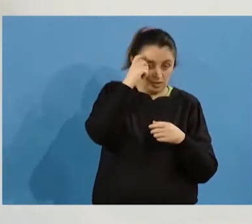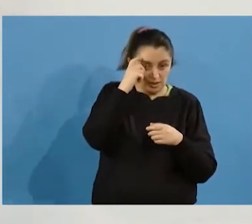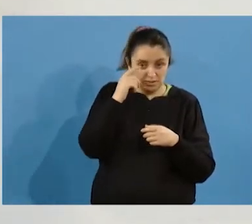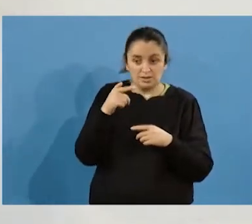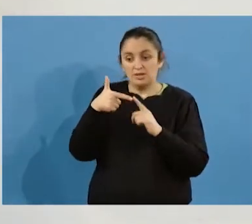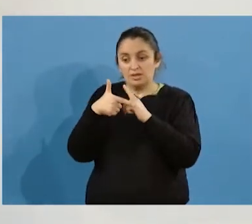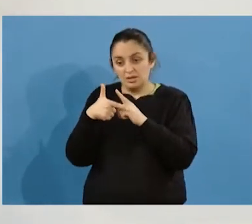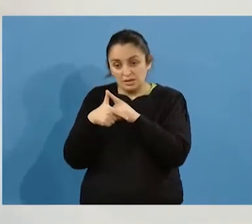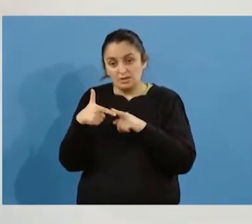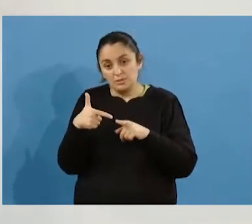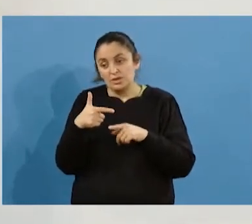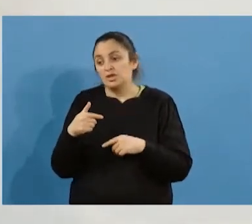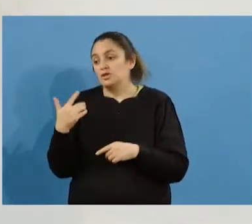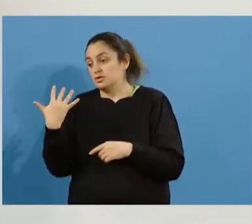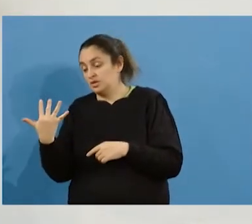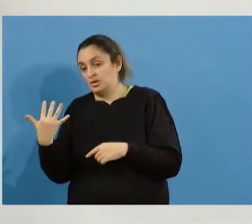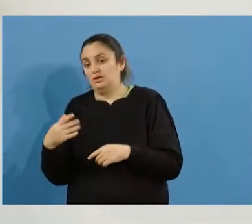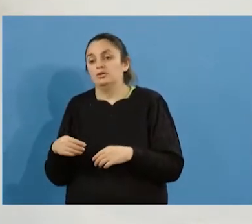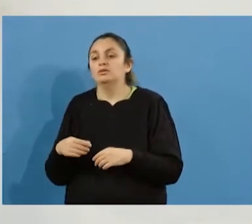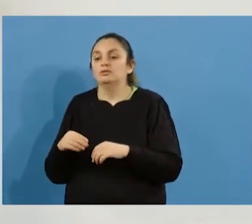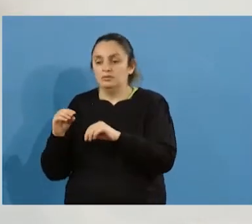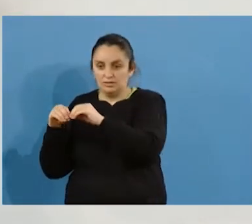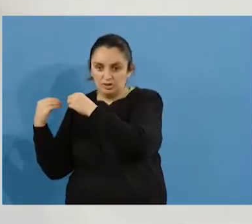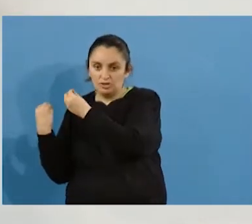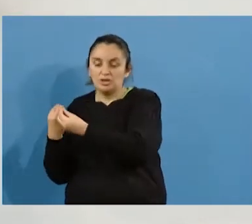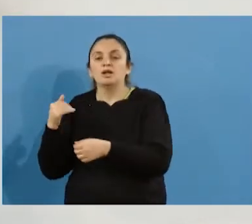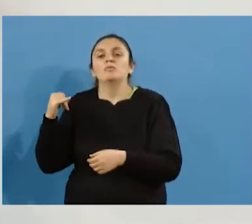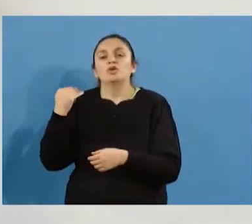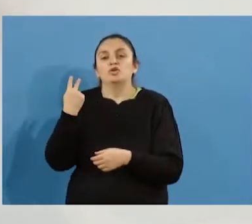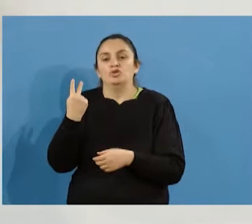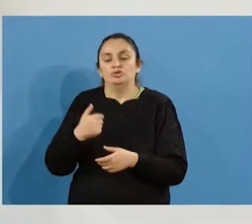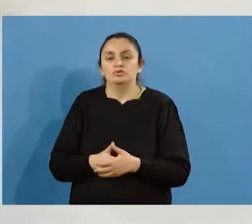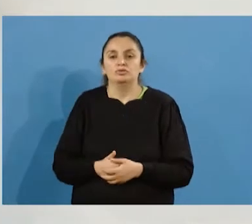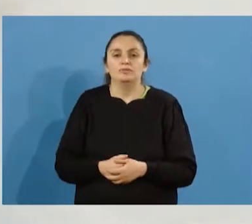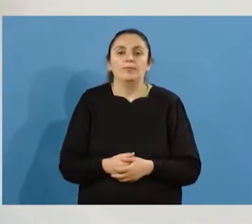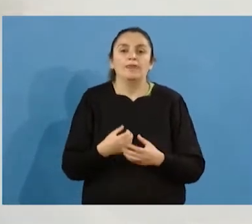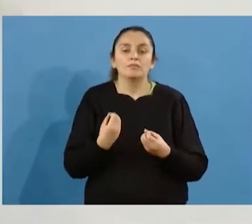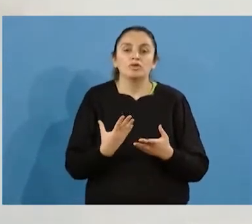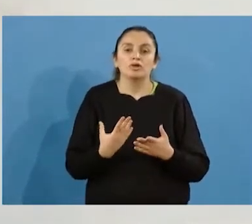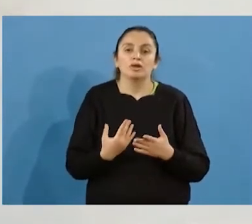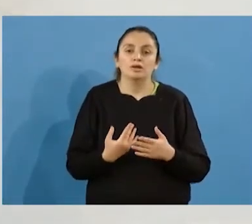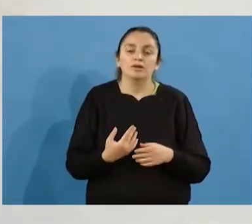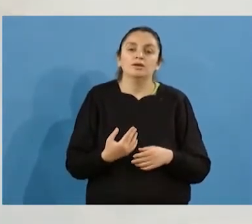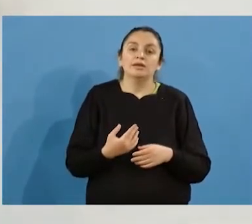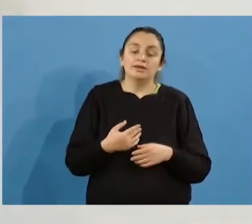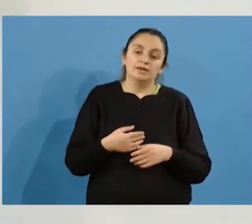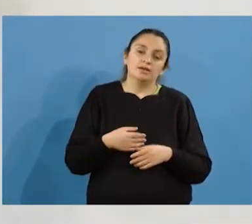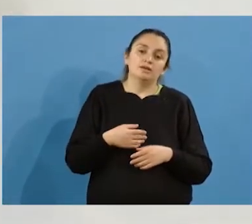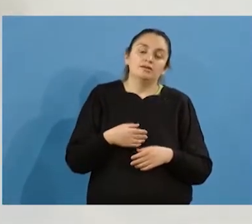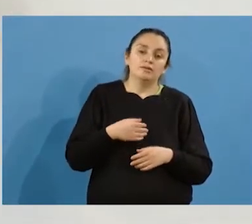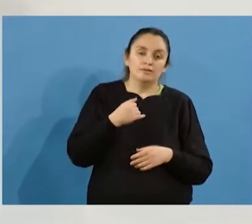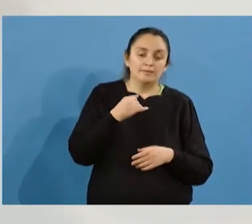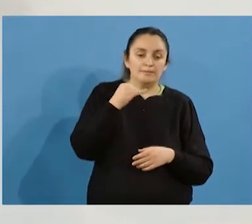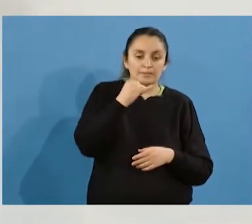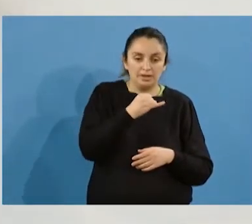menos 10 / 5 me va a dar menos 2 porque ha aplicado la regla de los signos de la división menos